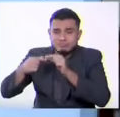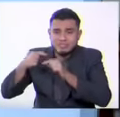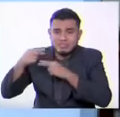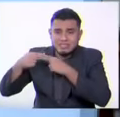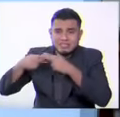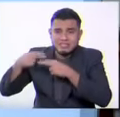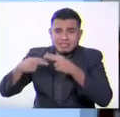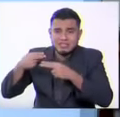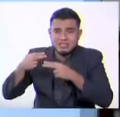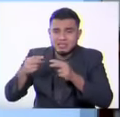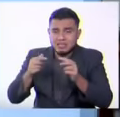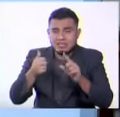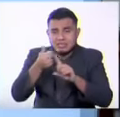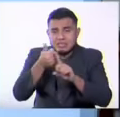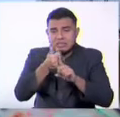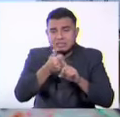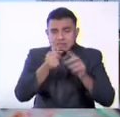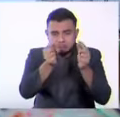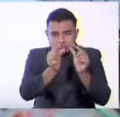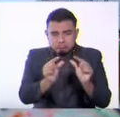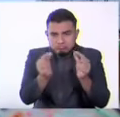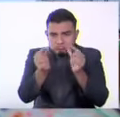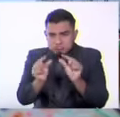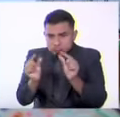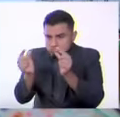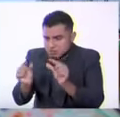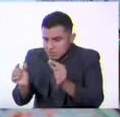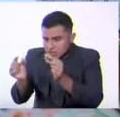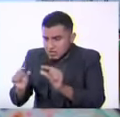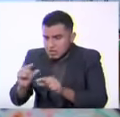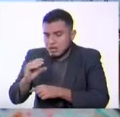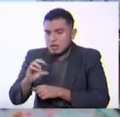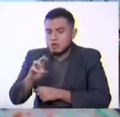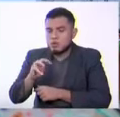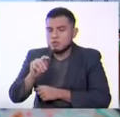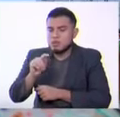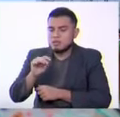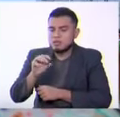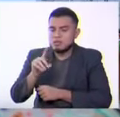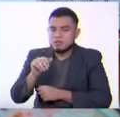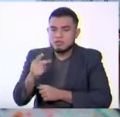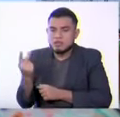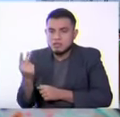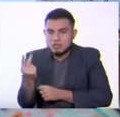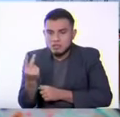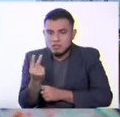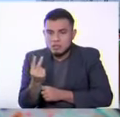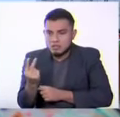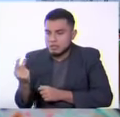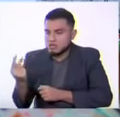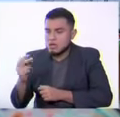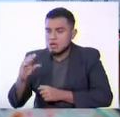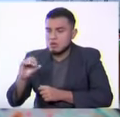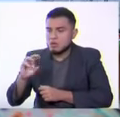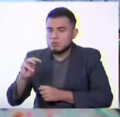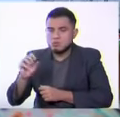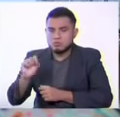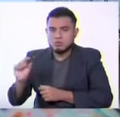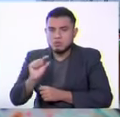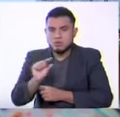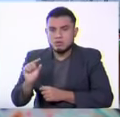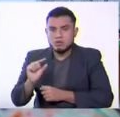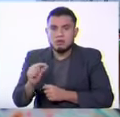cromátida. Ahora, el ordenamiento de las cromátidas y de los pares de cromosomas son conocidos